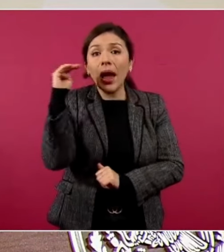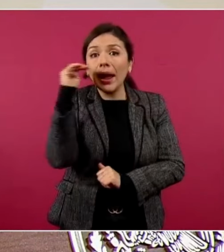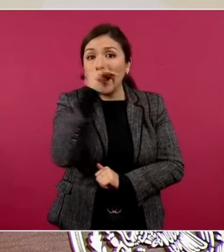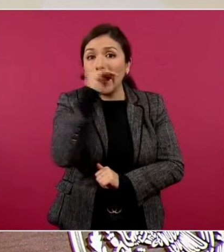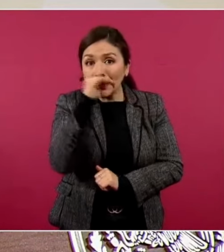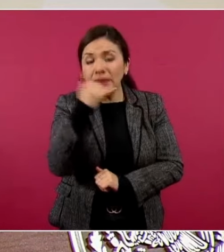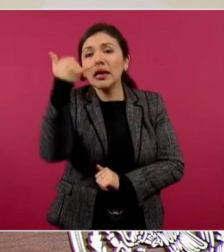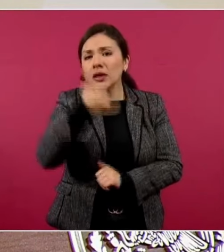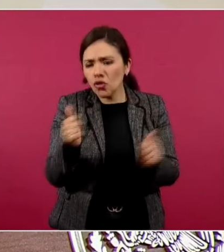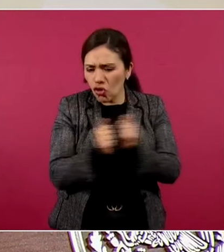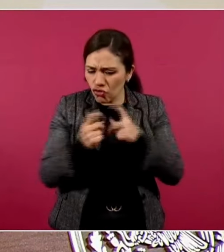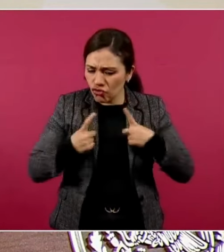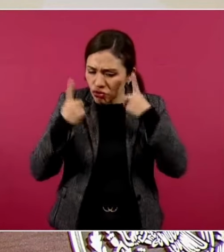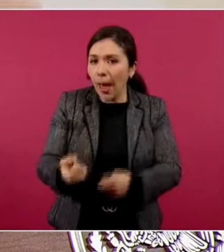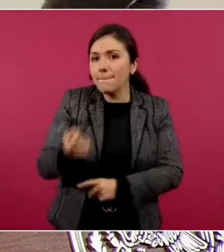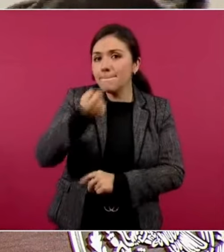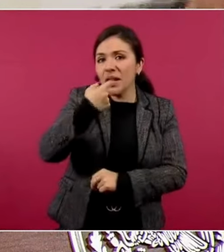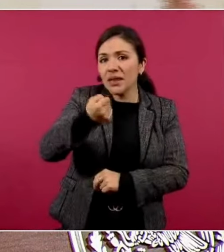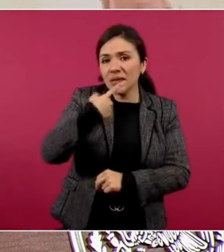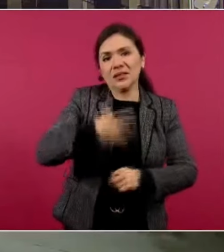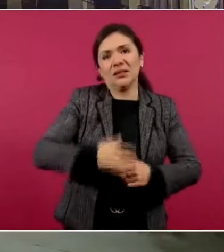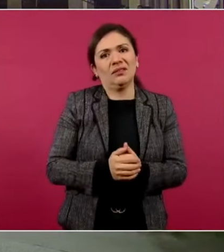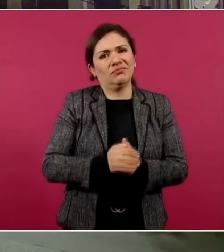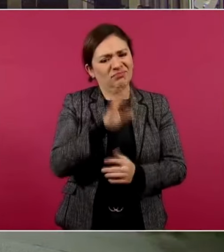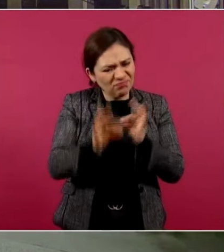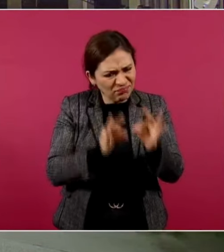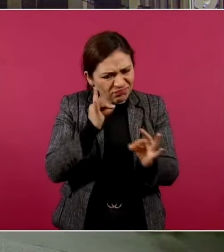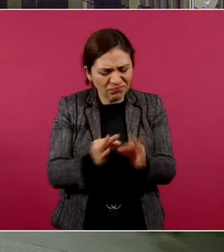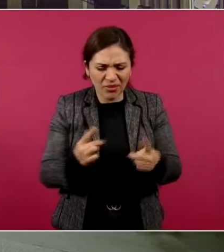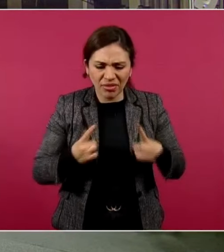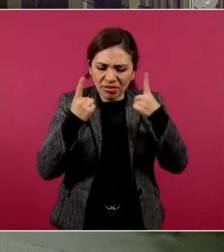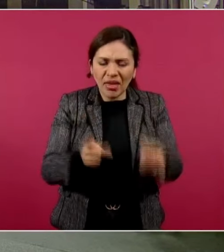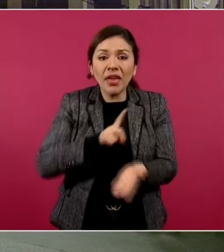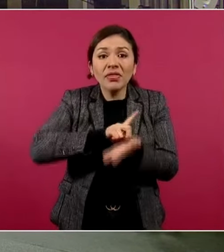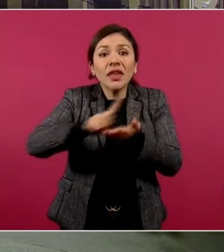atención médica y los medicamentos. O sea, que se garantice el derecho a la salud.